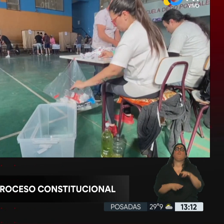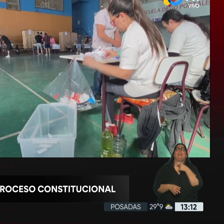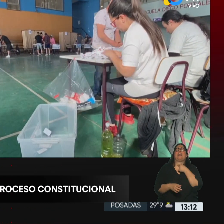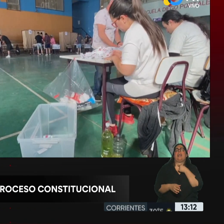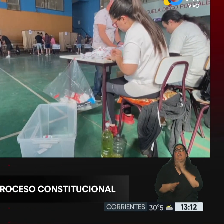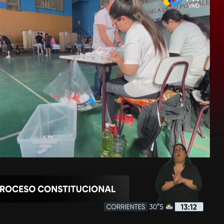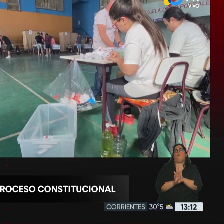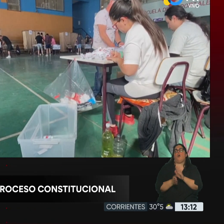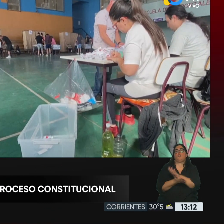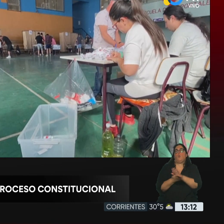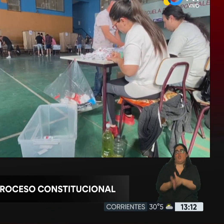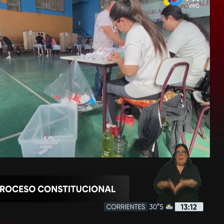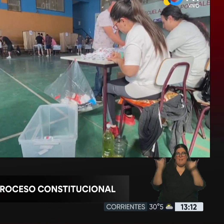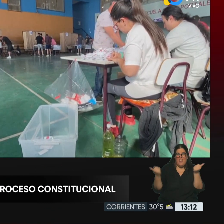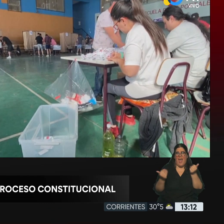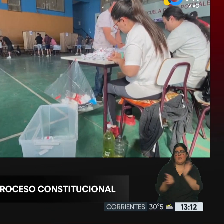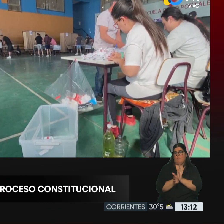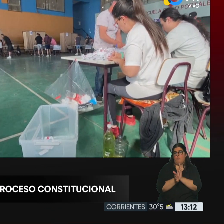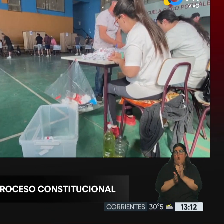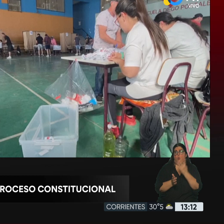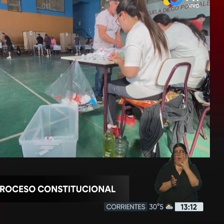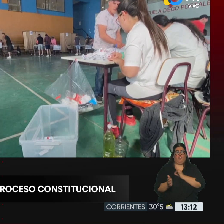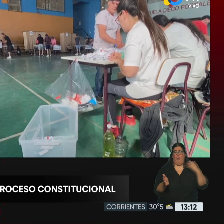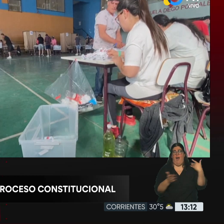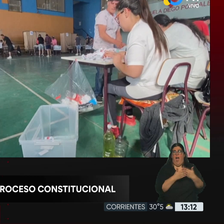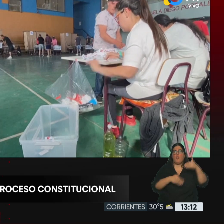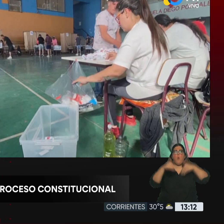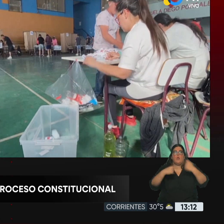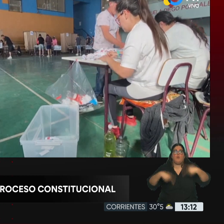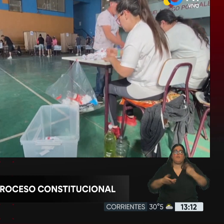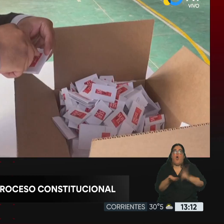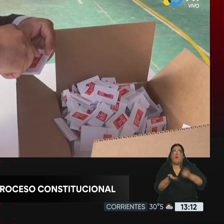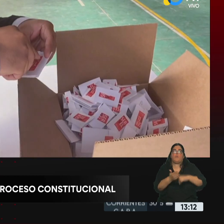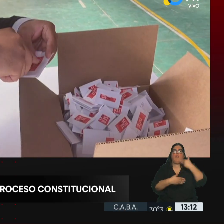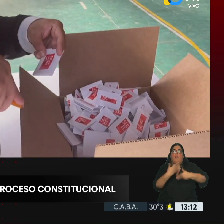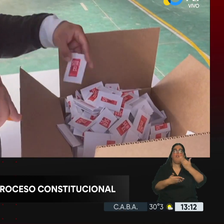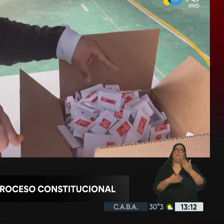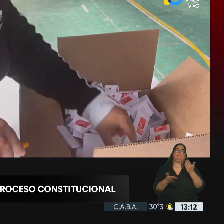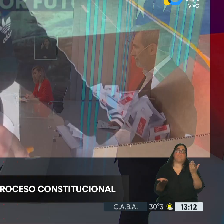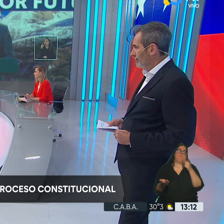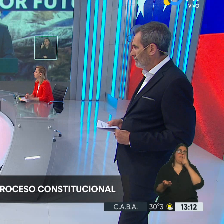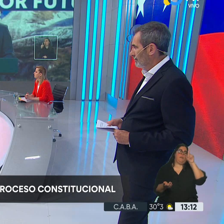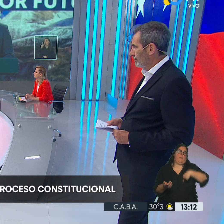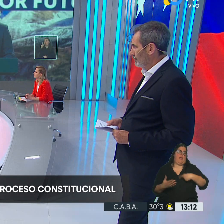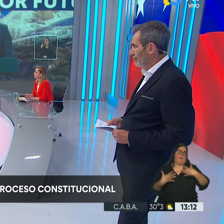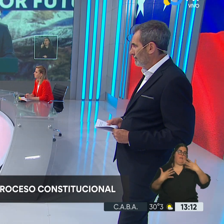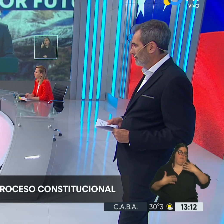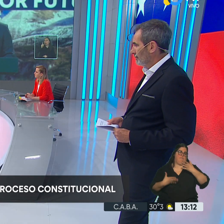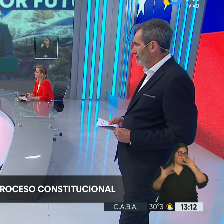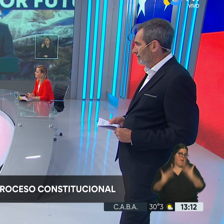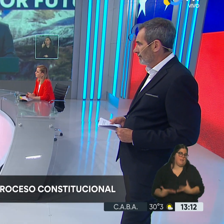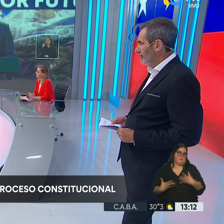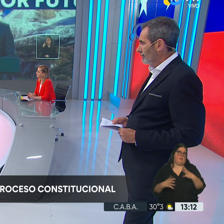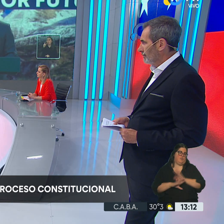4 años en los que sucedieron un montón de votaciones y demás, que me parece que llevan a un hastío claramente. Y por otro